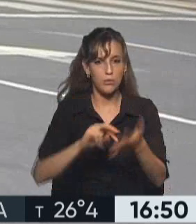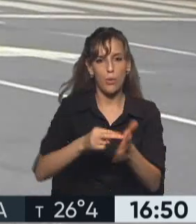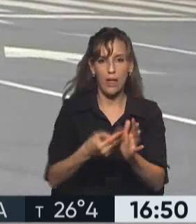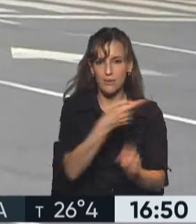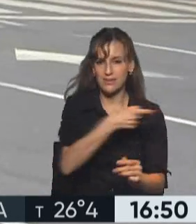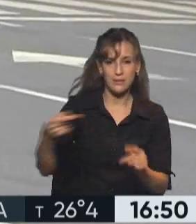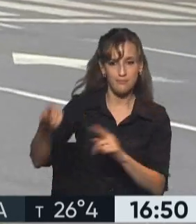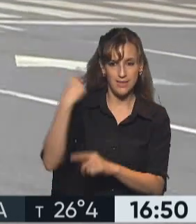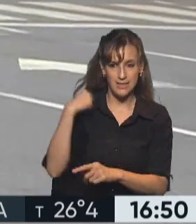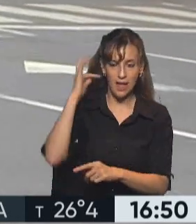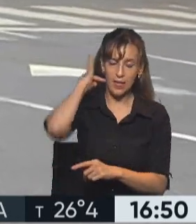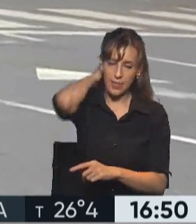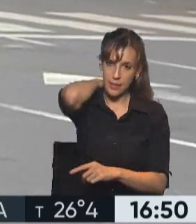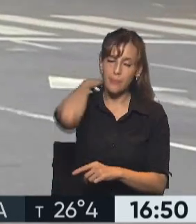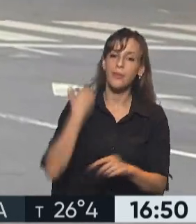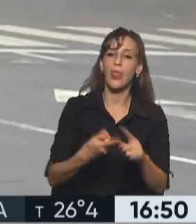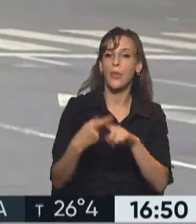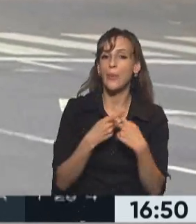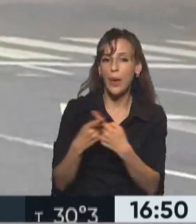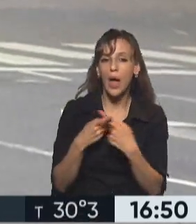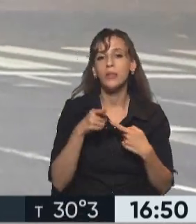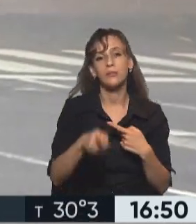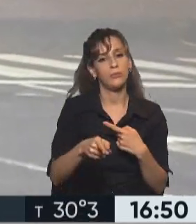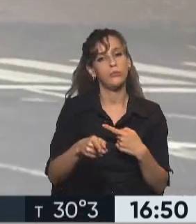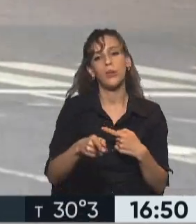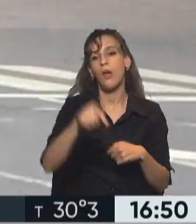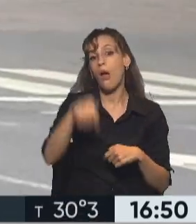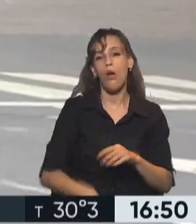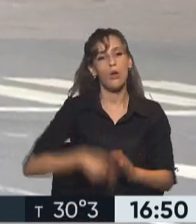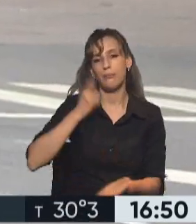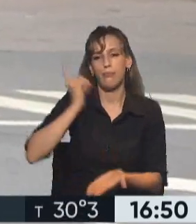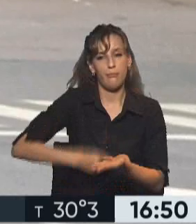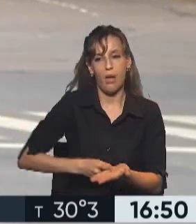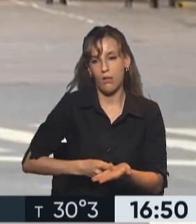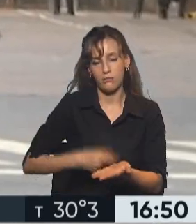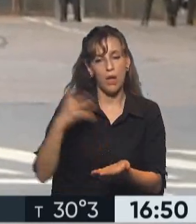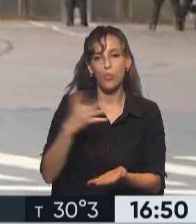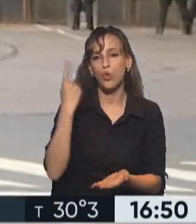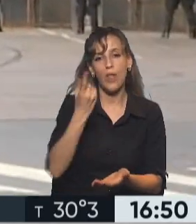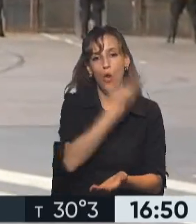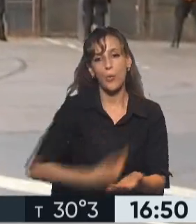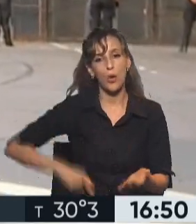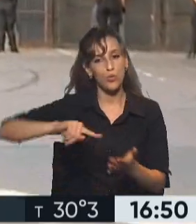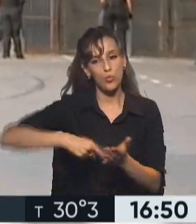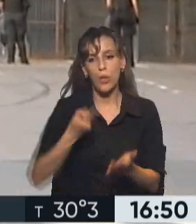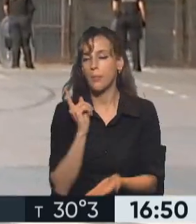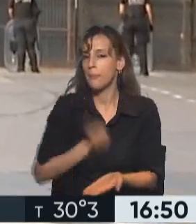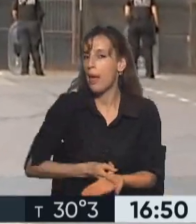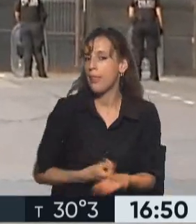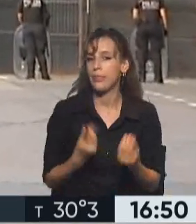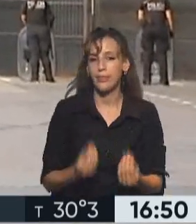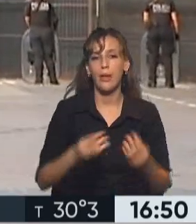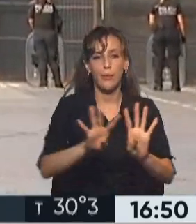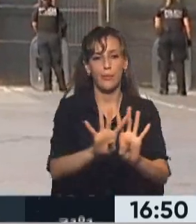semana pasada cuando se debatía este proyecto en la Cámara Baja, esta vez las autoridades de la ciudad han decidido poner